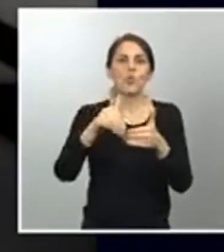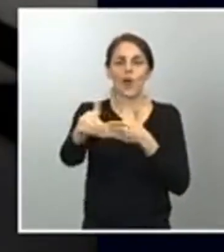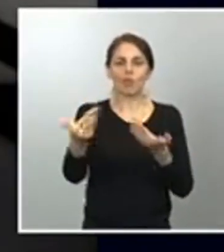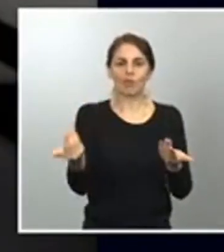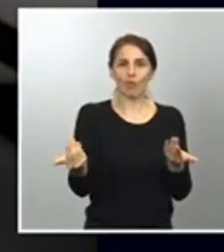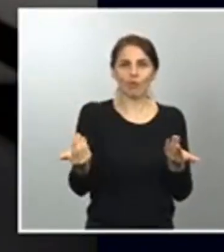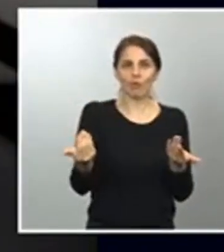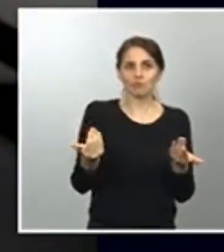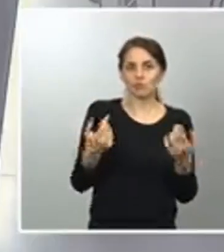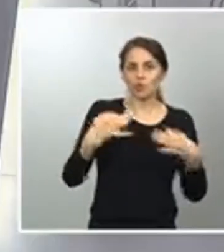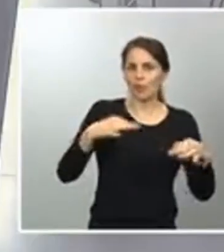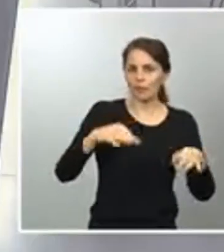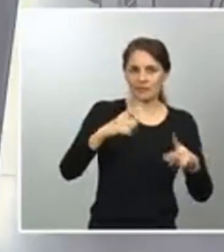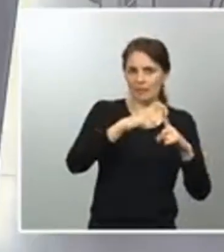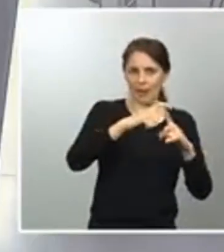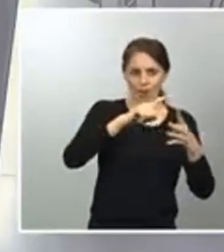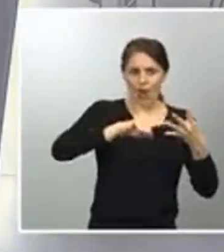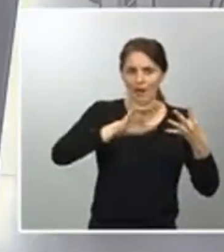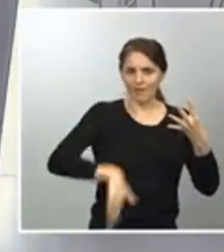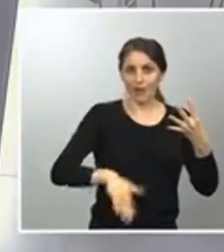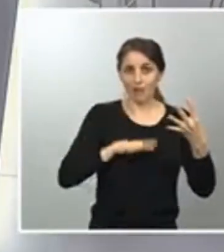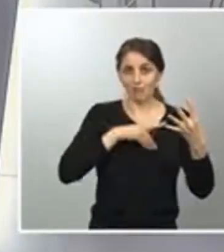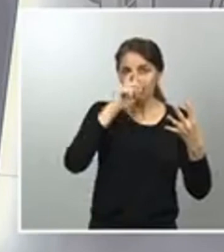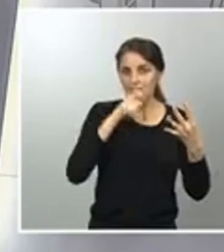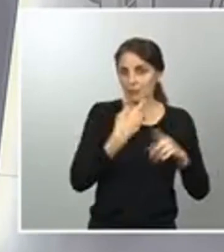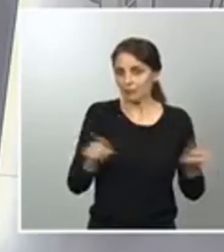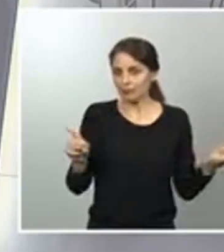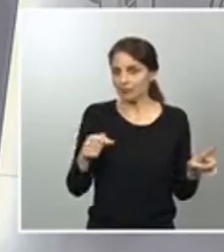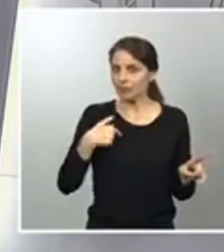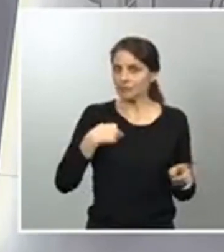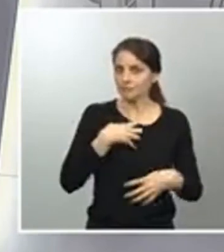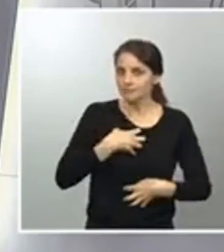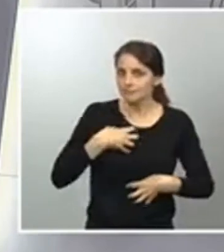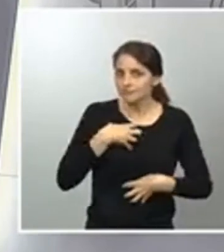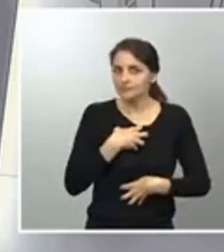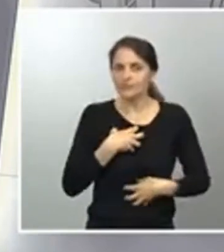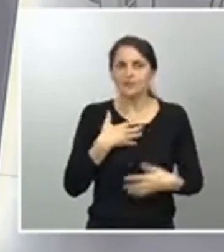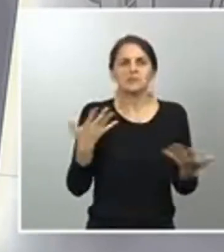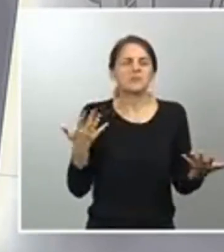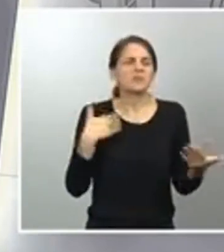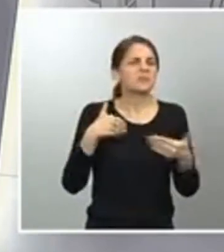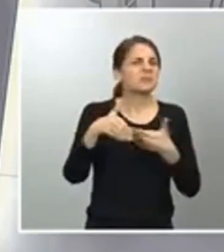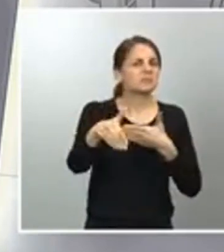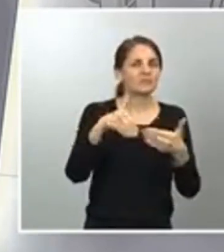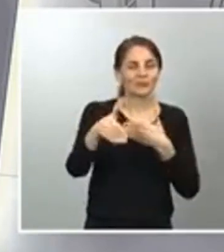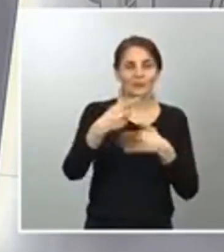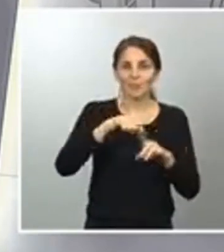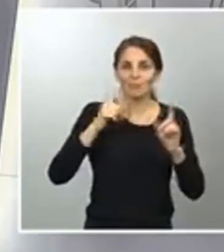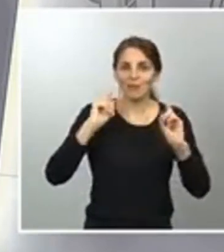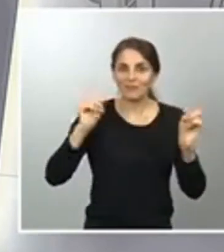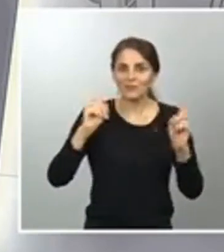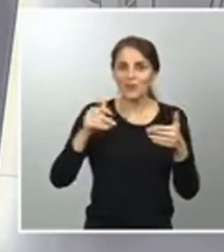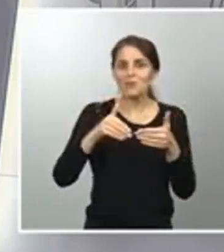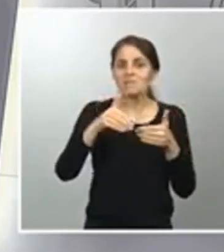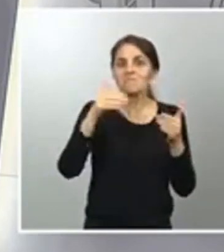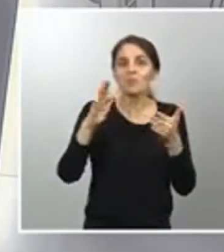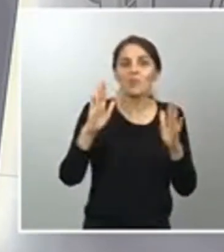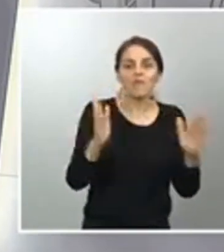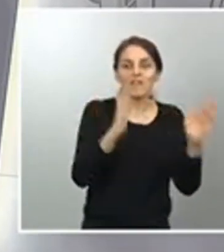y están bastante intranquilos. Entonces, ¿está planificado esa incorporación en el SNS y para cuándo? ¿En alguna de las fases?